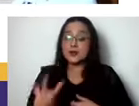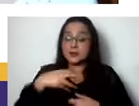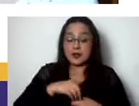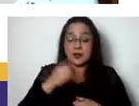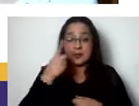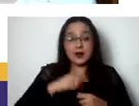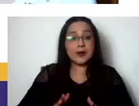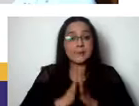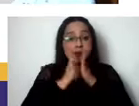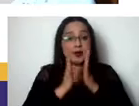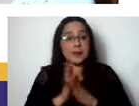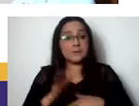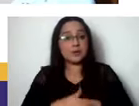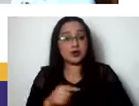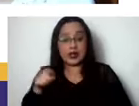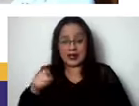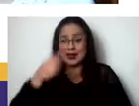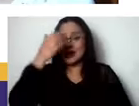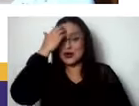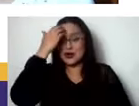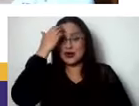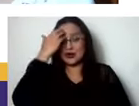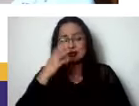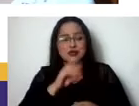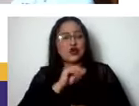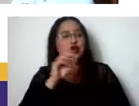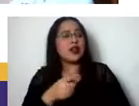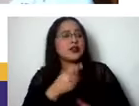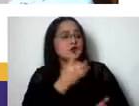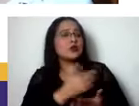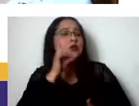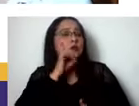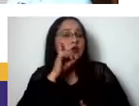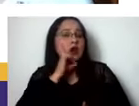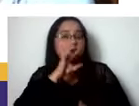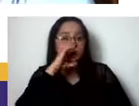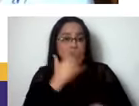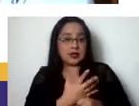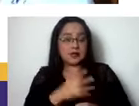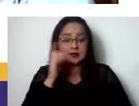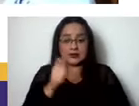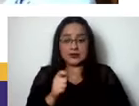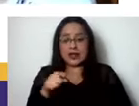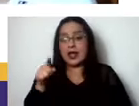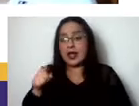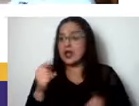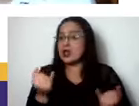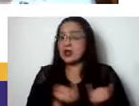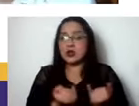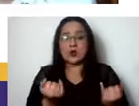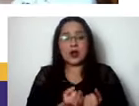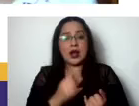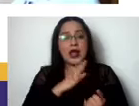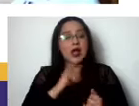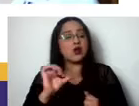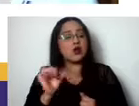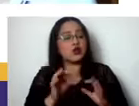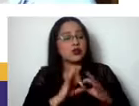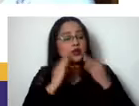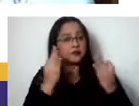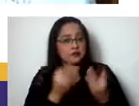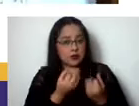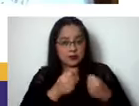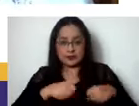no les es ajeno, ¿no? No porque esté feminizado quiere decir que les es ajeno. Supongo que sus rutas serán otras